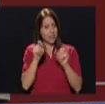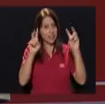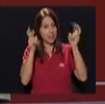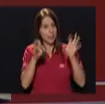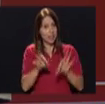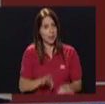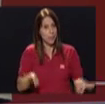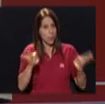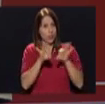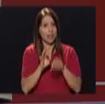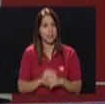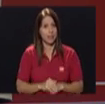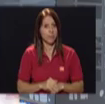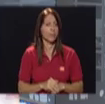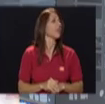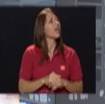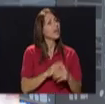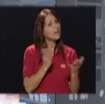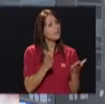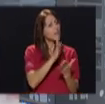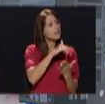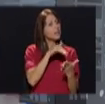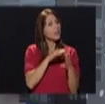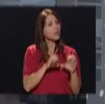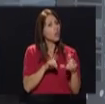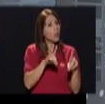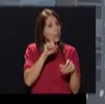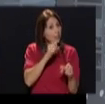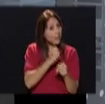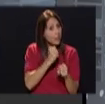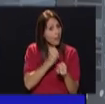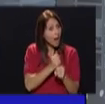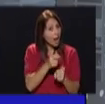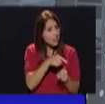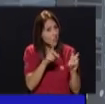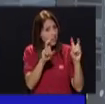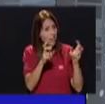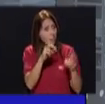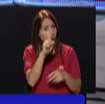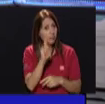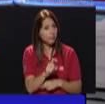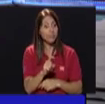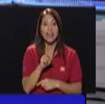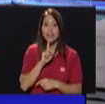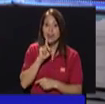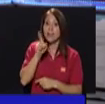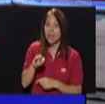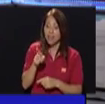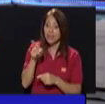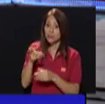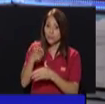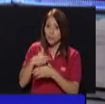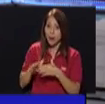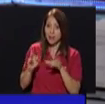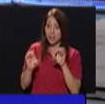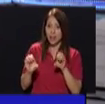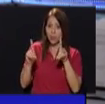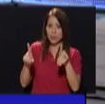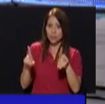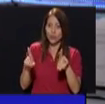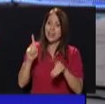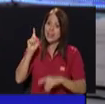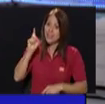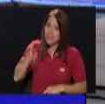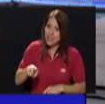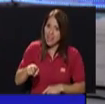importante. ¿Debería trabajarse algo desde los centros educativos? En realidad es parte de la educación.